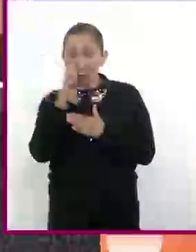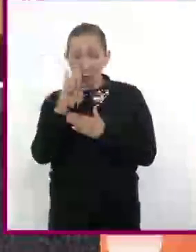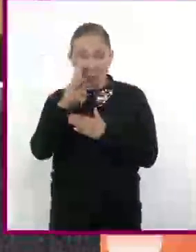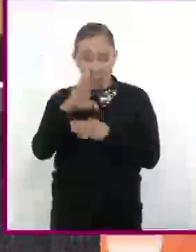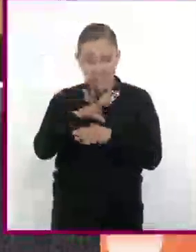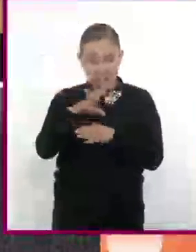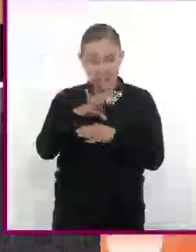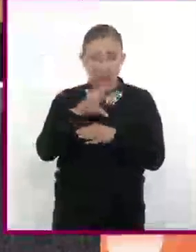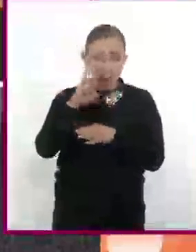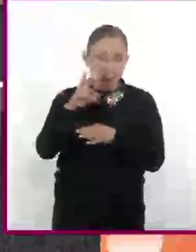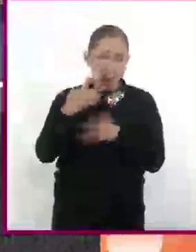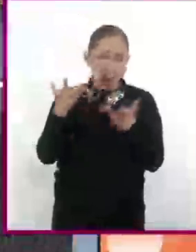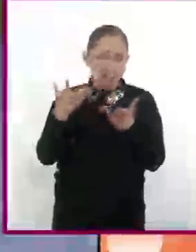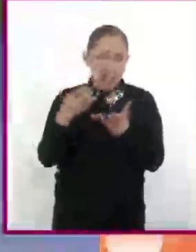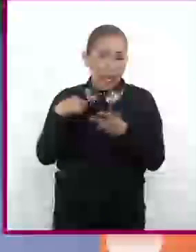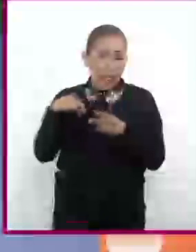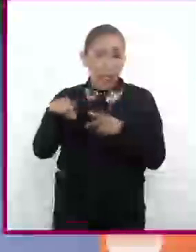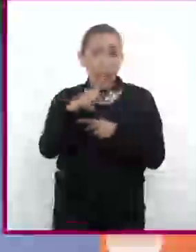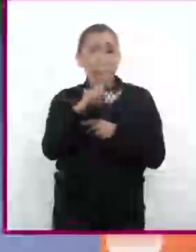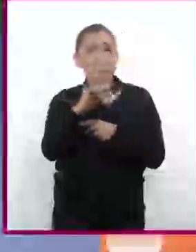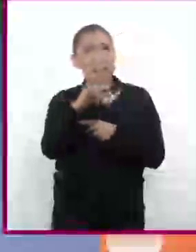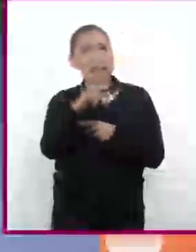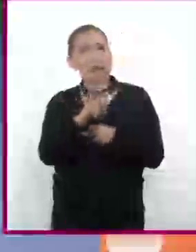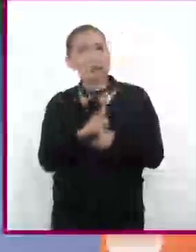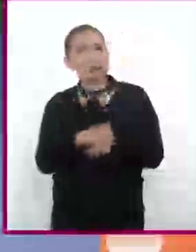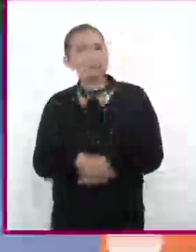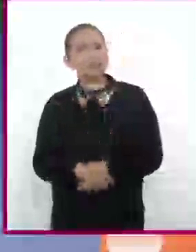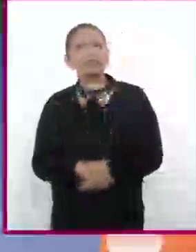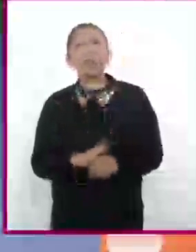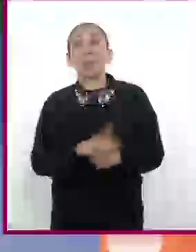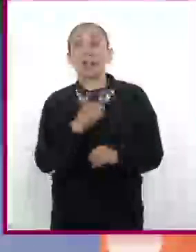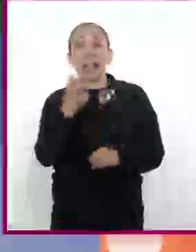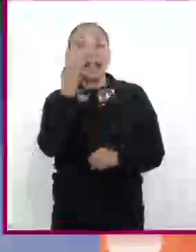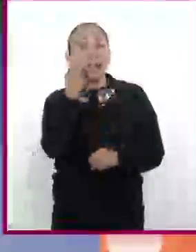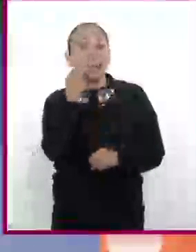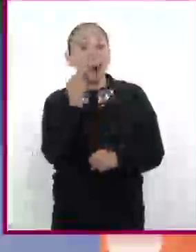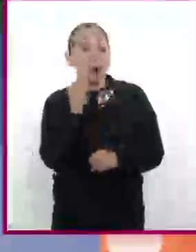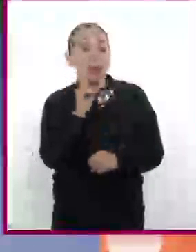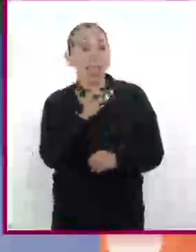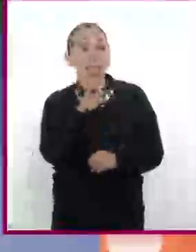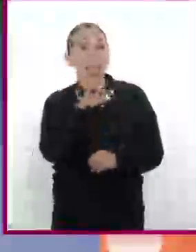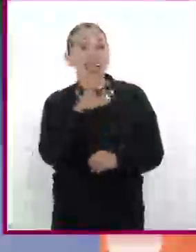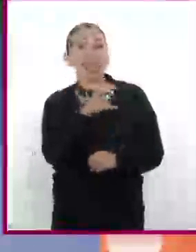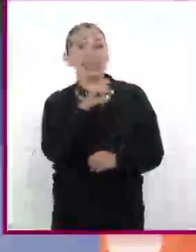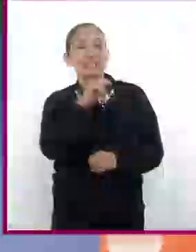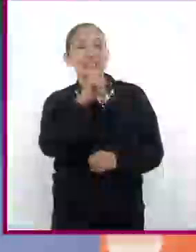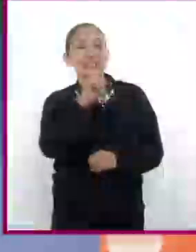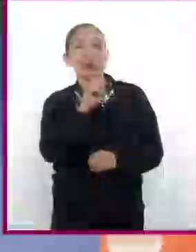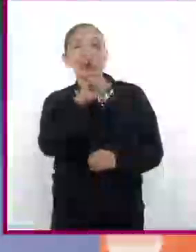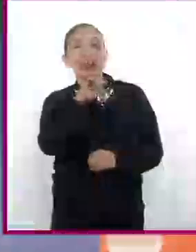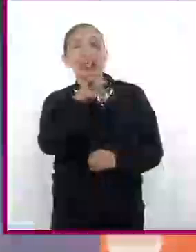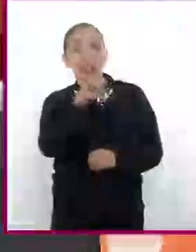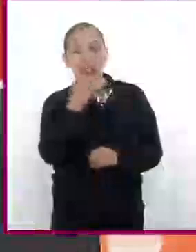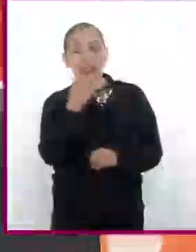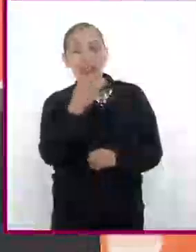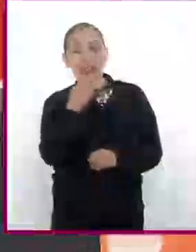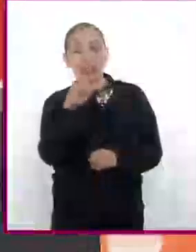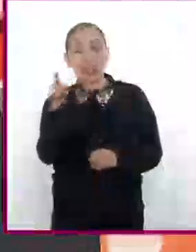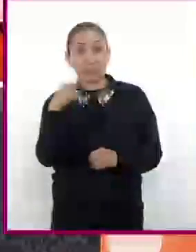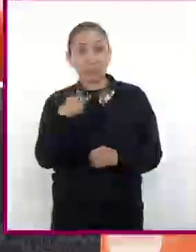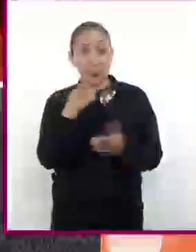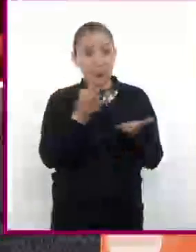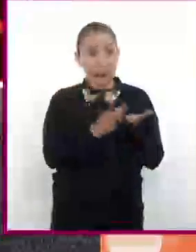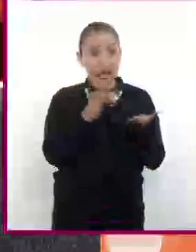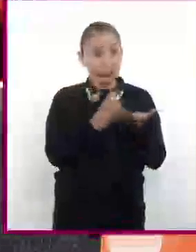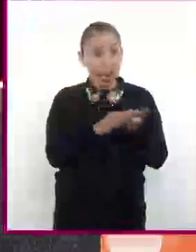experimentos, podemos construir una pila. Dado que el limón es un electrolito, si consigo una combinación adecuada de